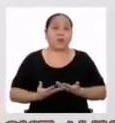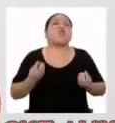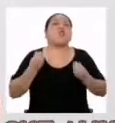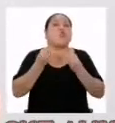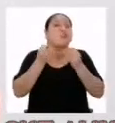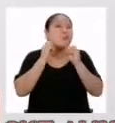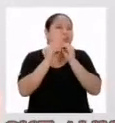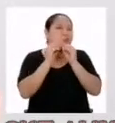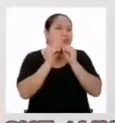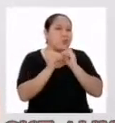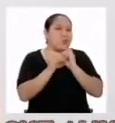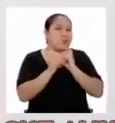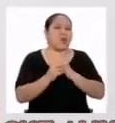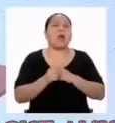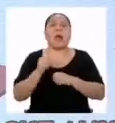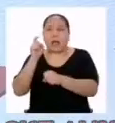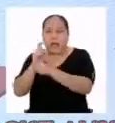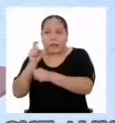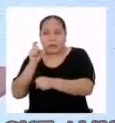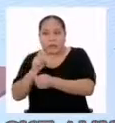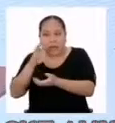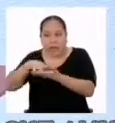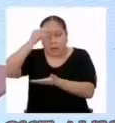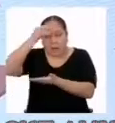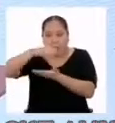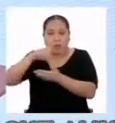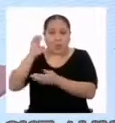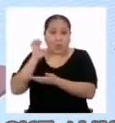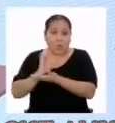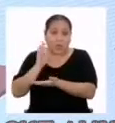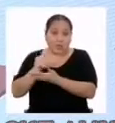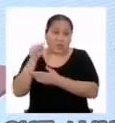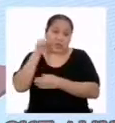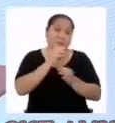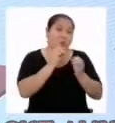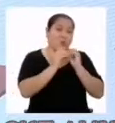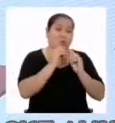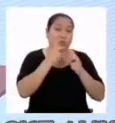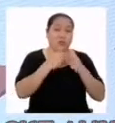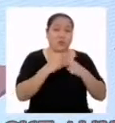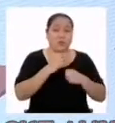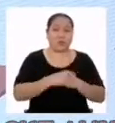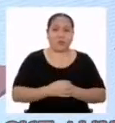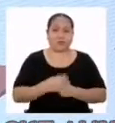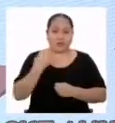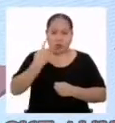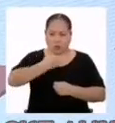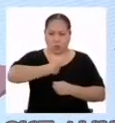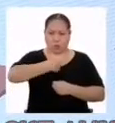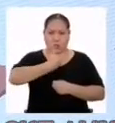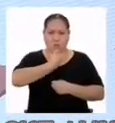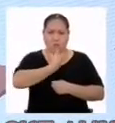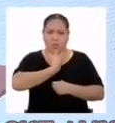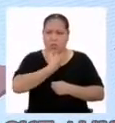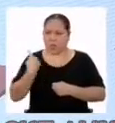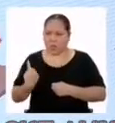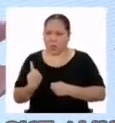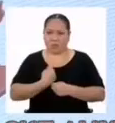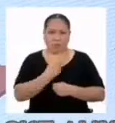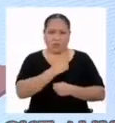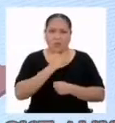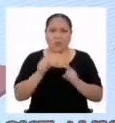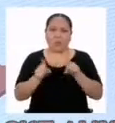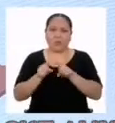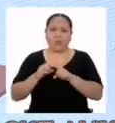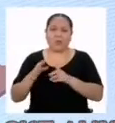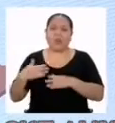solucionan con educación. Es verdad, no solo por el bien de cada una de nosotros y nosotros, sino para el resto de